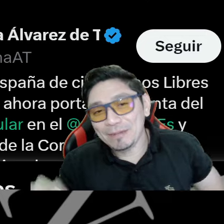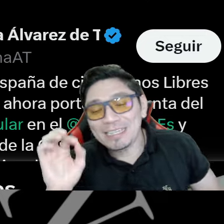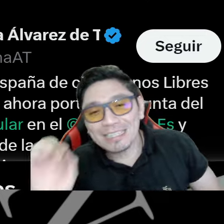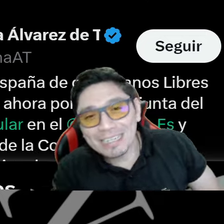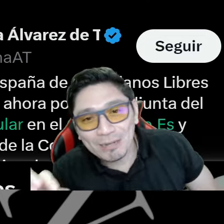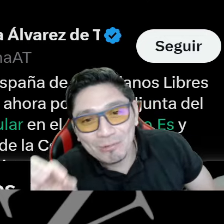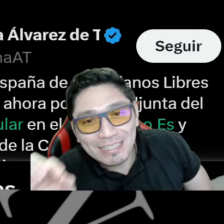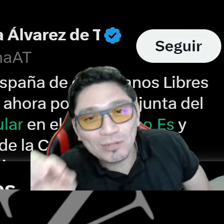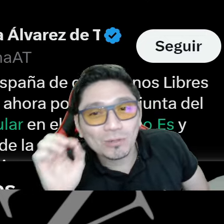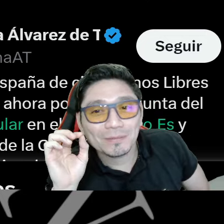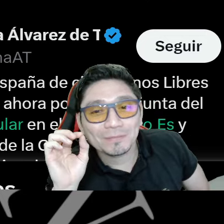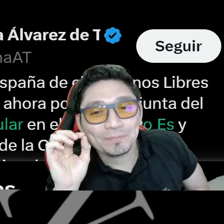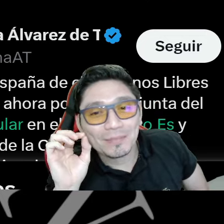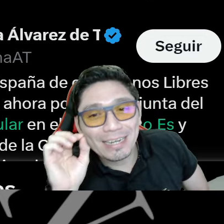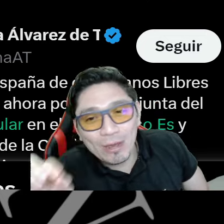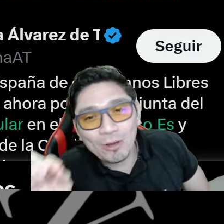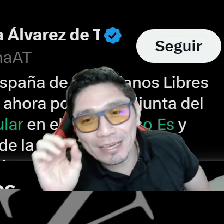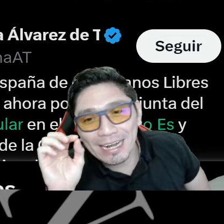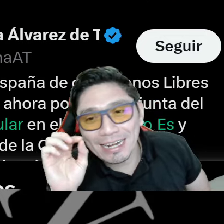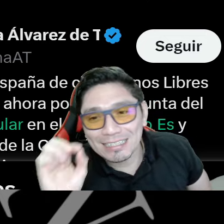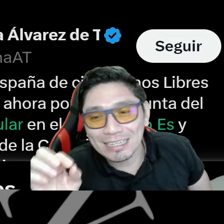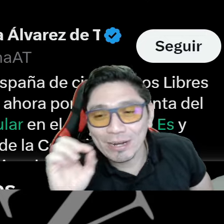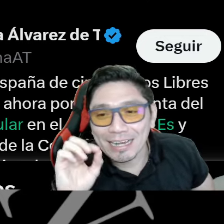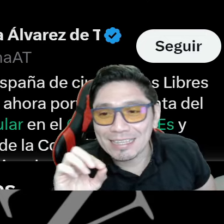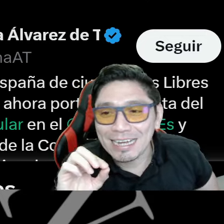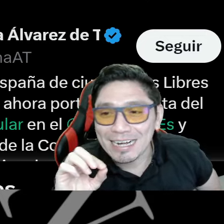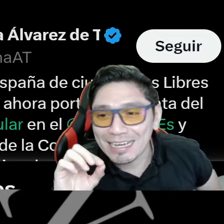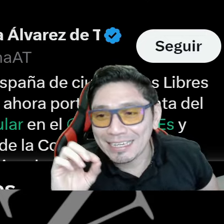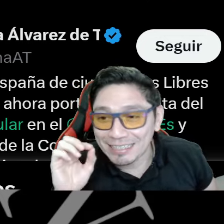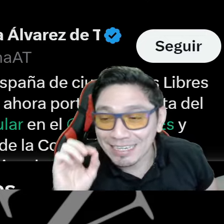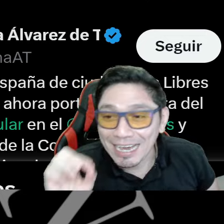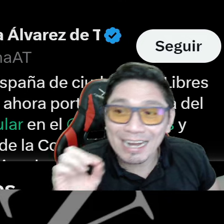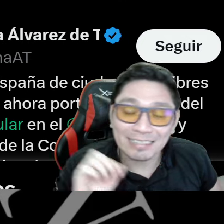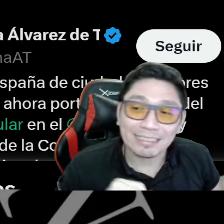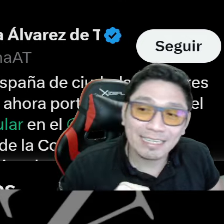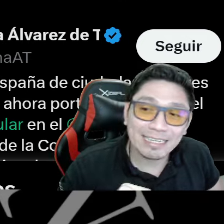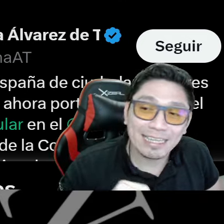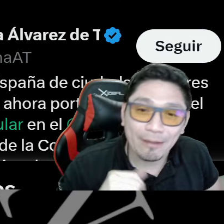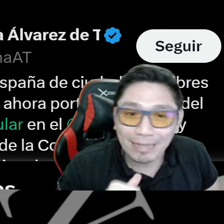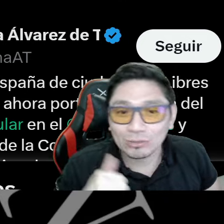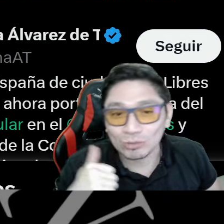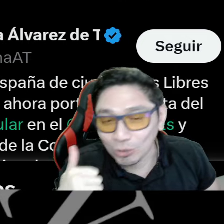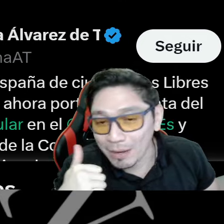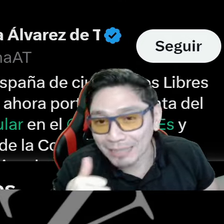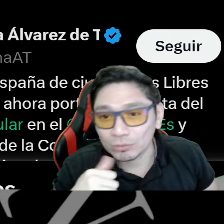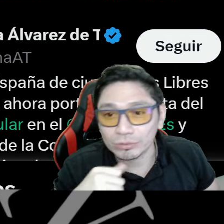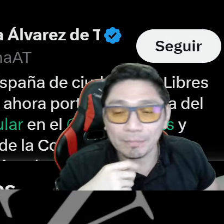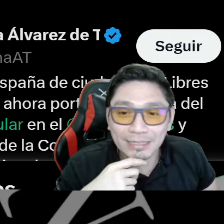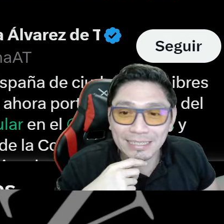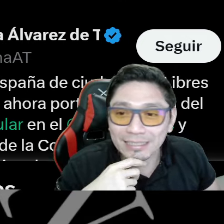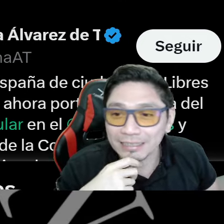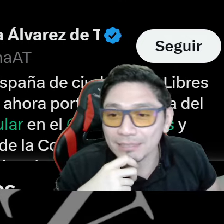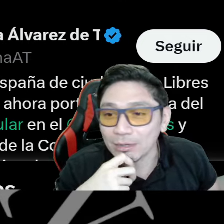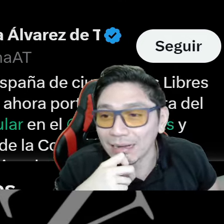el presidente Andrés Manuel dijo luego de que la legisladora Cayetana criticara la estrategia de abrazos y no balazos el